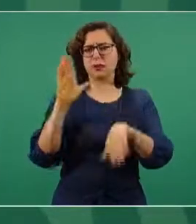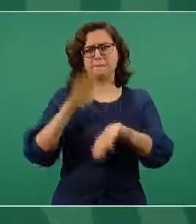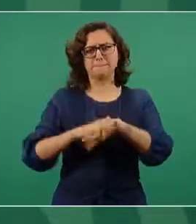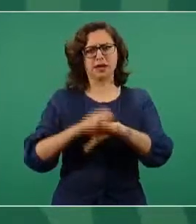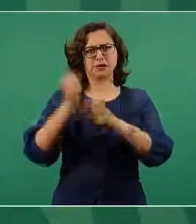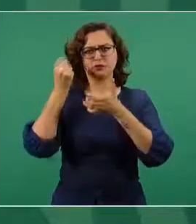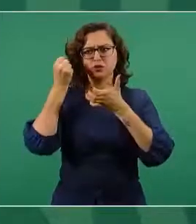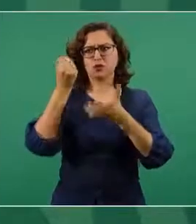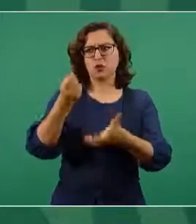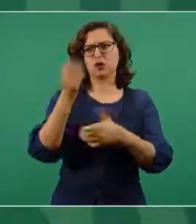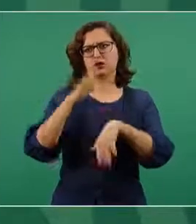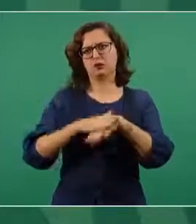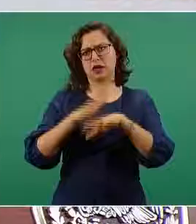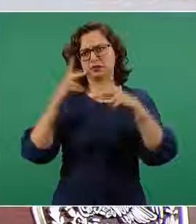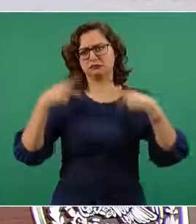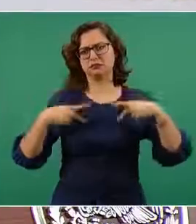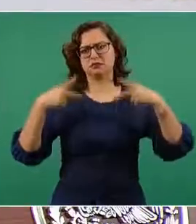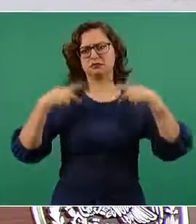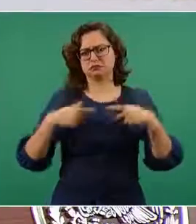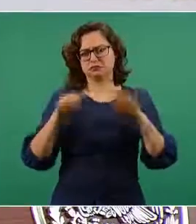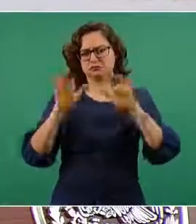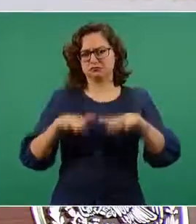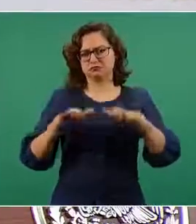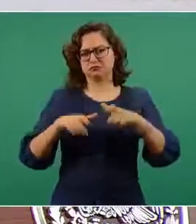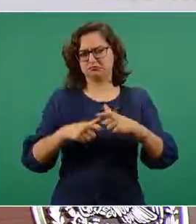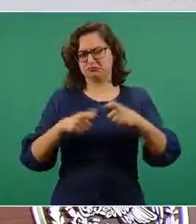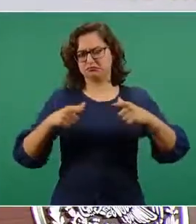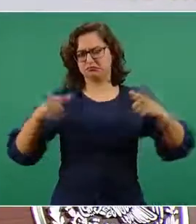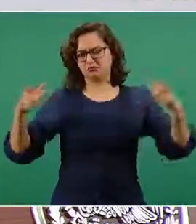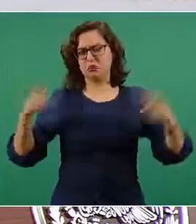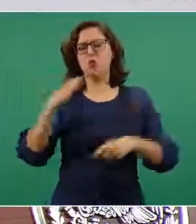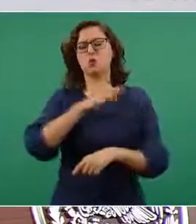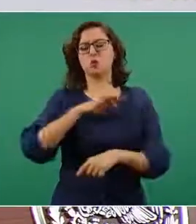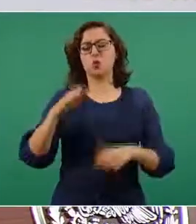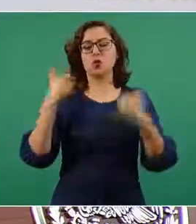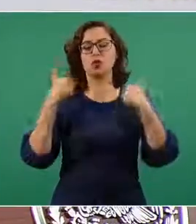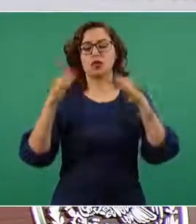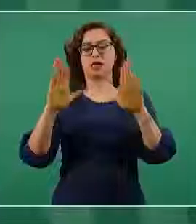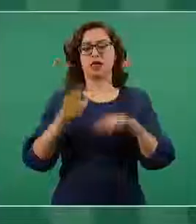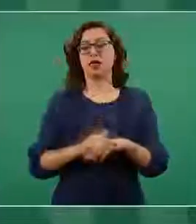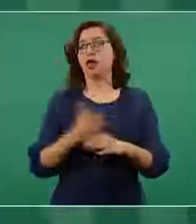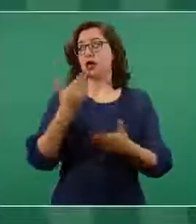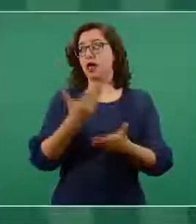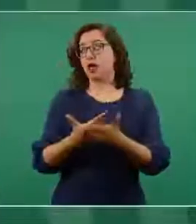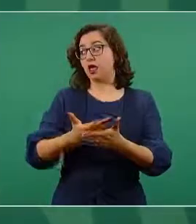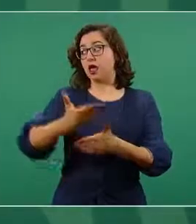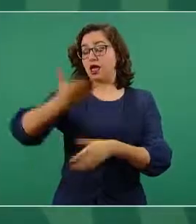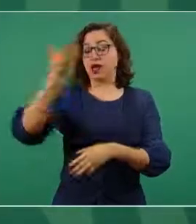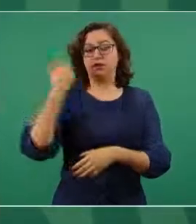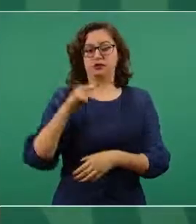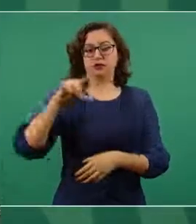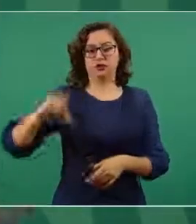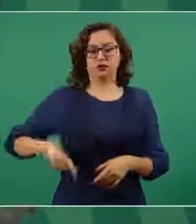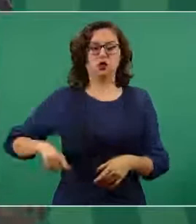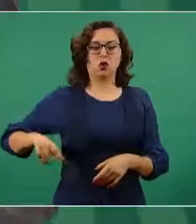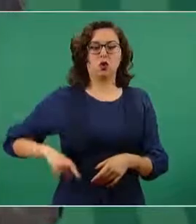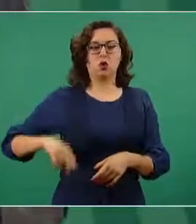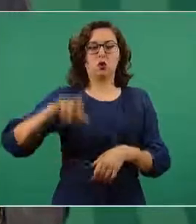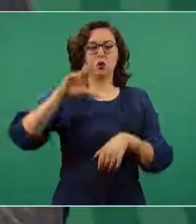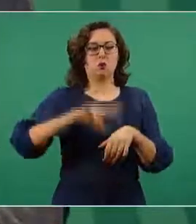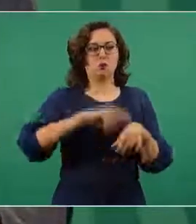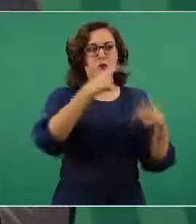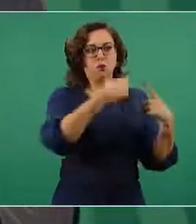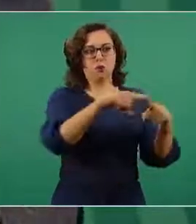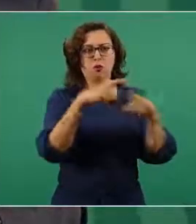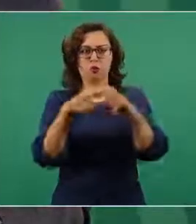En una ocasión que se tuvo una reunión con gobernadores, estuvo el fiscal